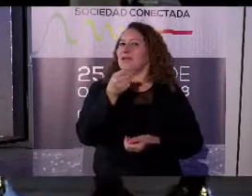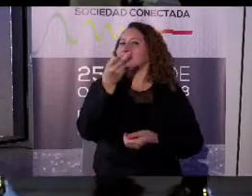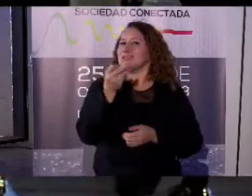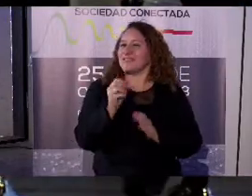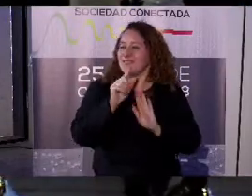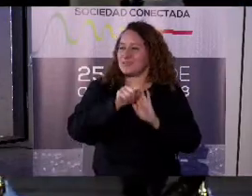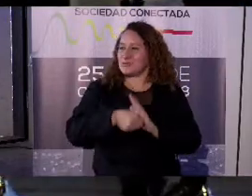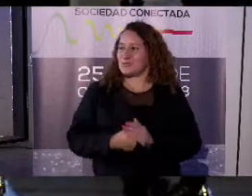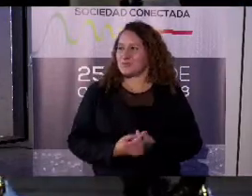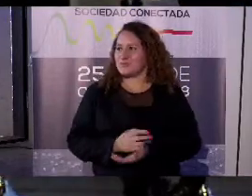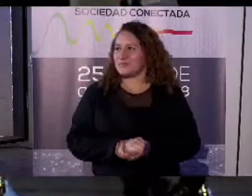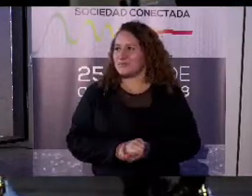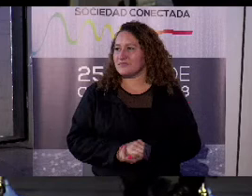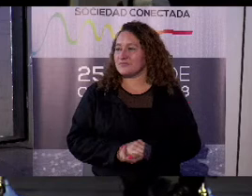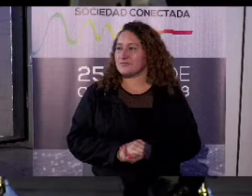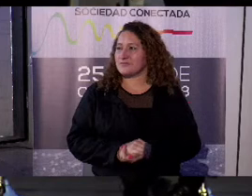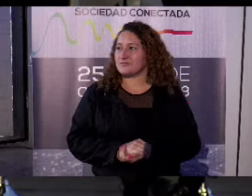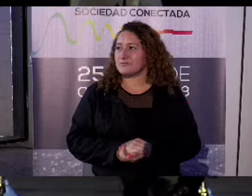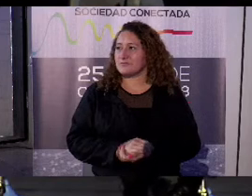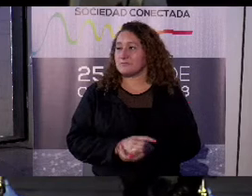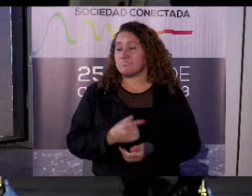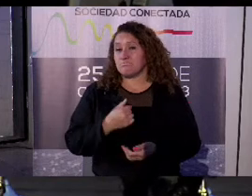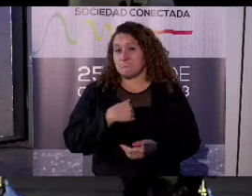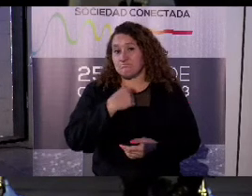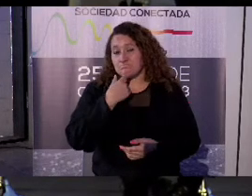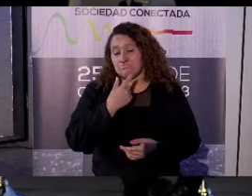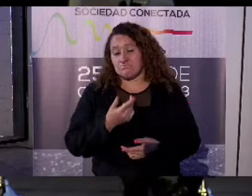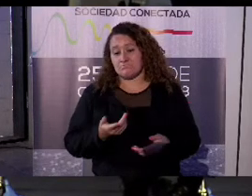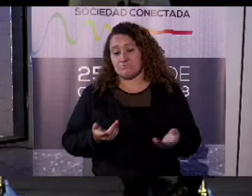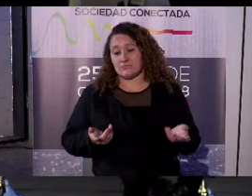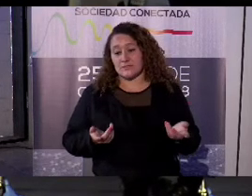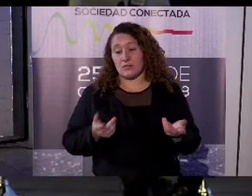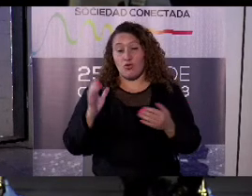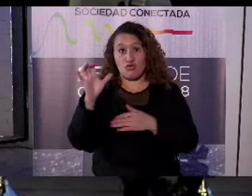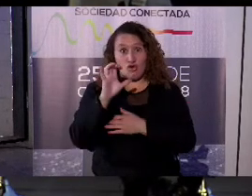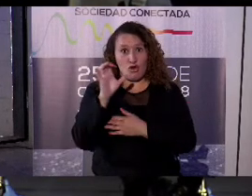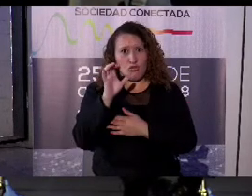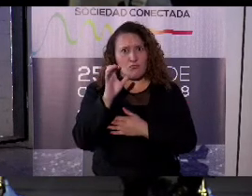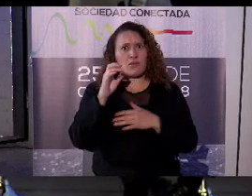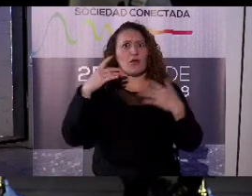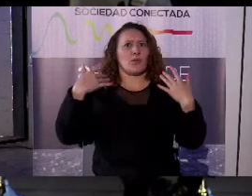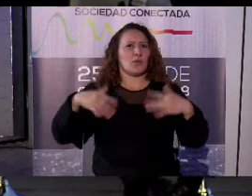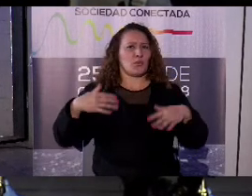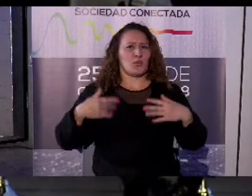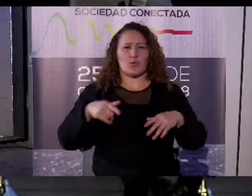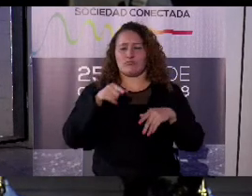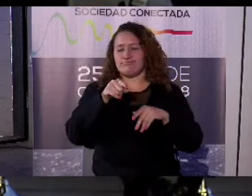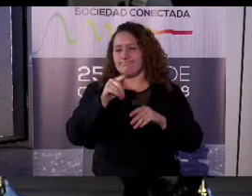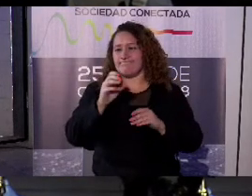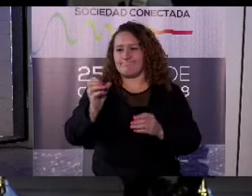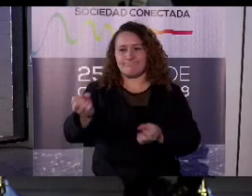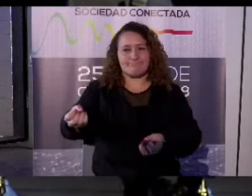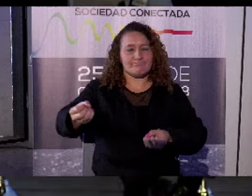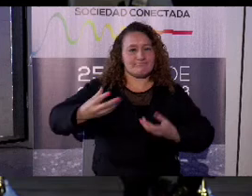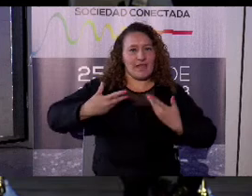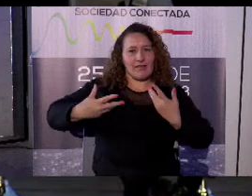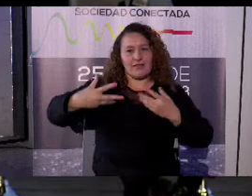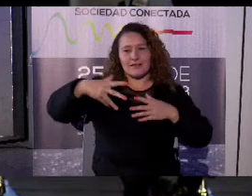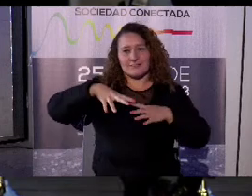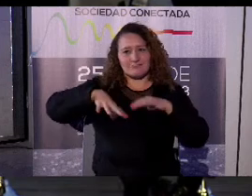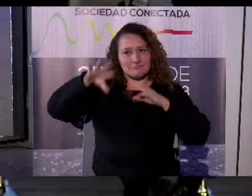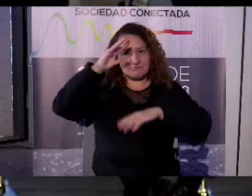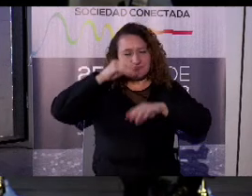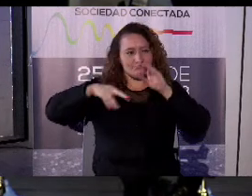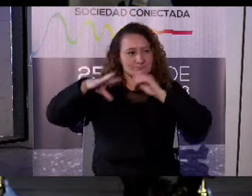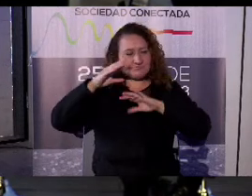segundos también yo digo que de Colombia solo se puede aprender lo que está haciendo Colombia hemos